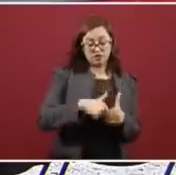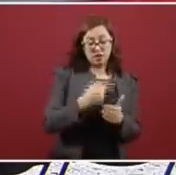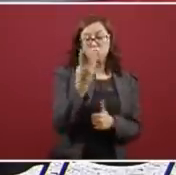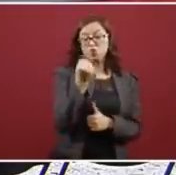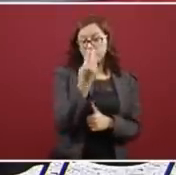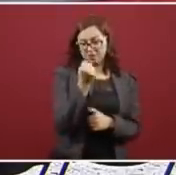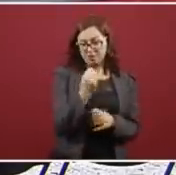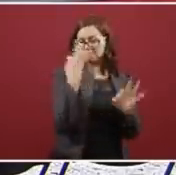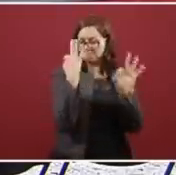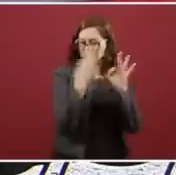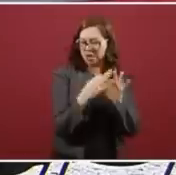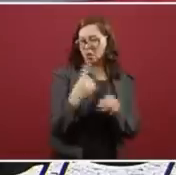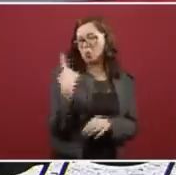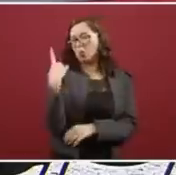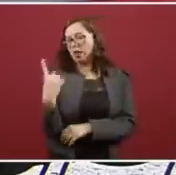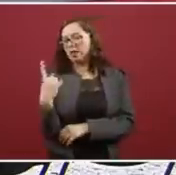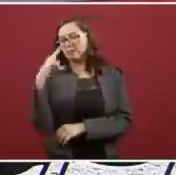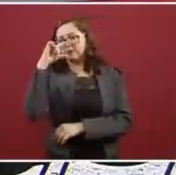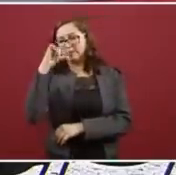litro